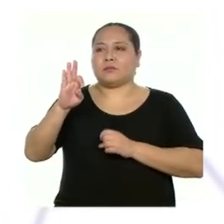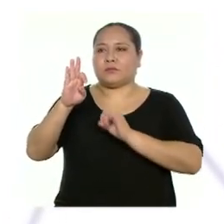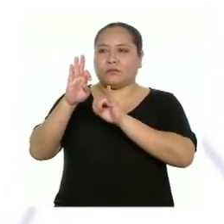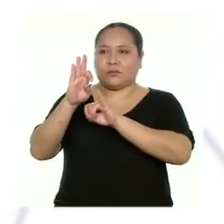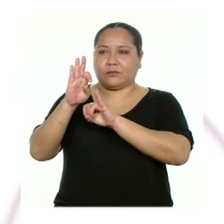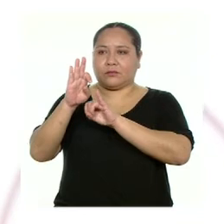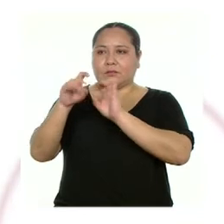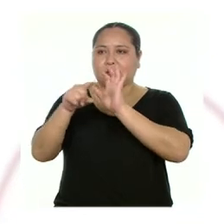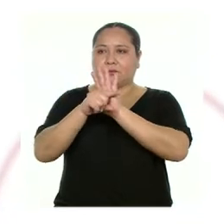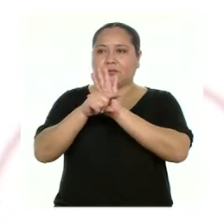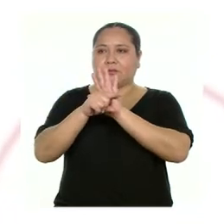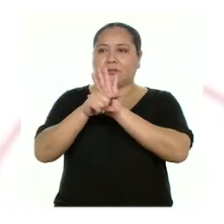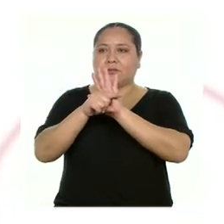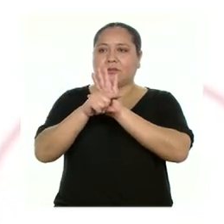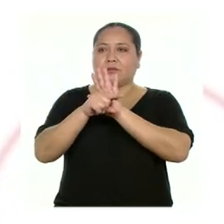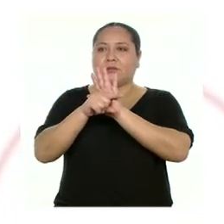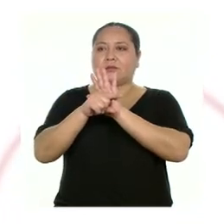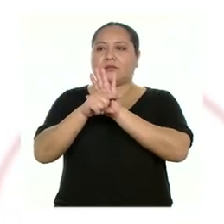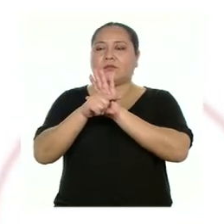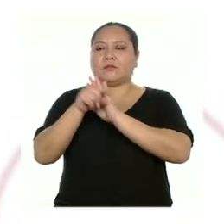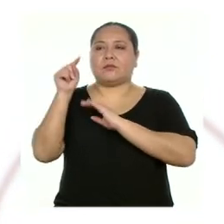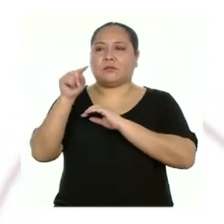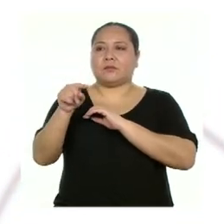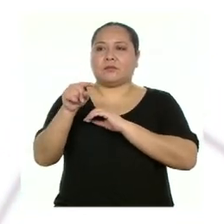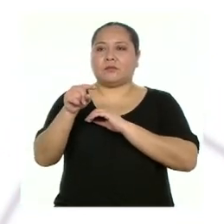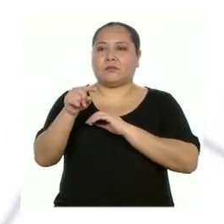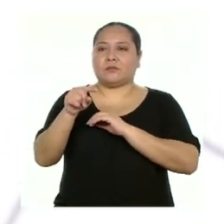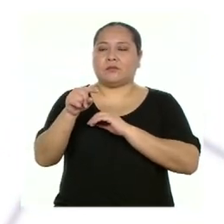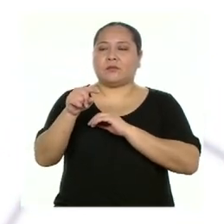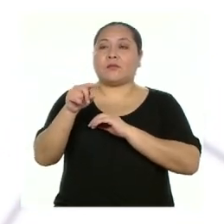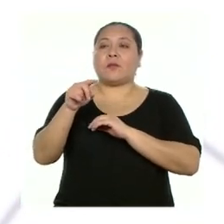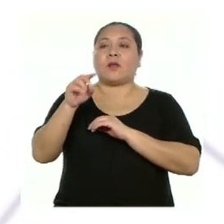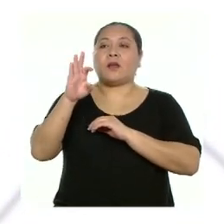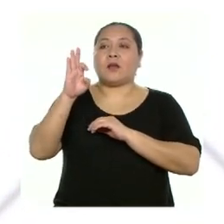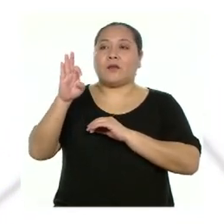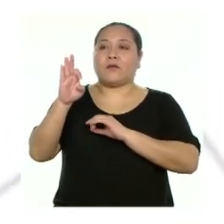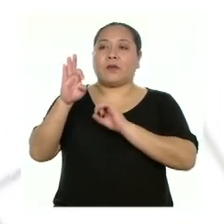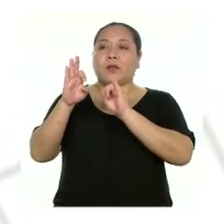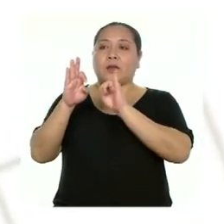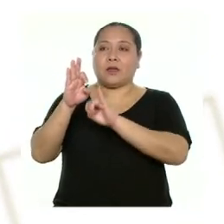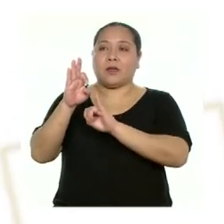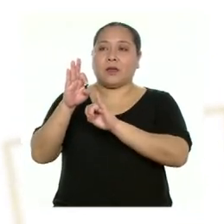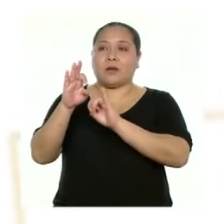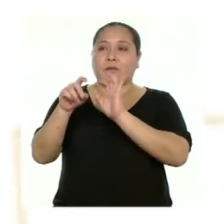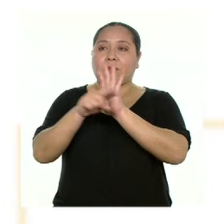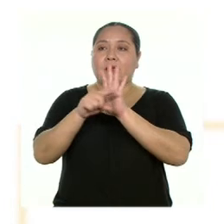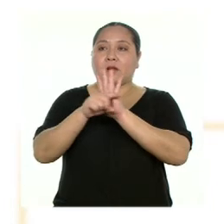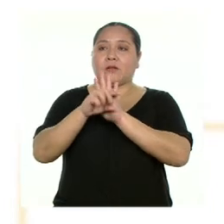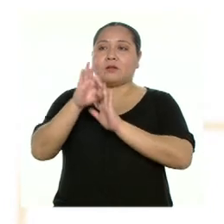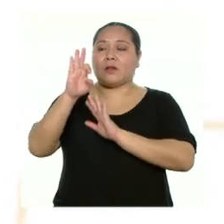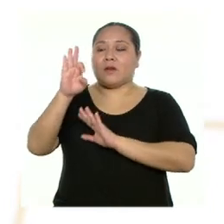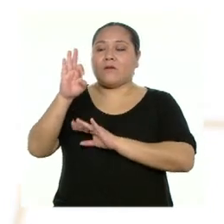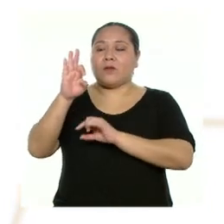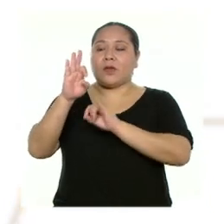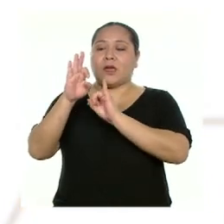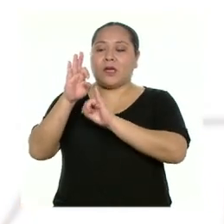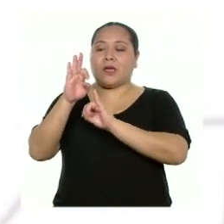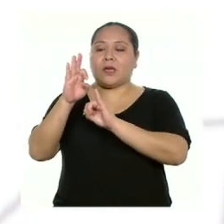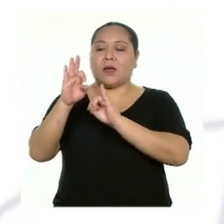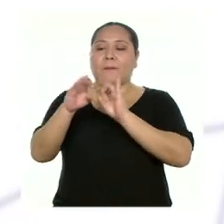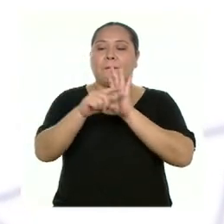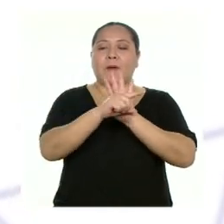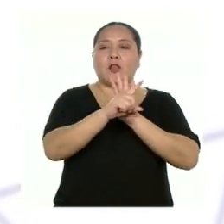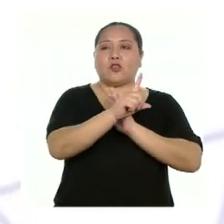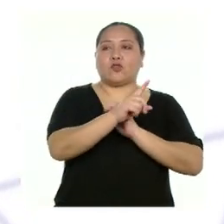F sub i, que se refiere a la frecuencia del intervalo modal, y a F sub i menos 1, que se refiere